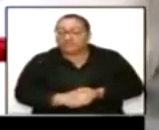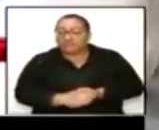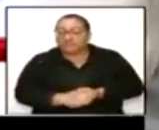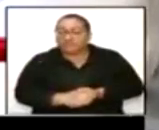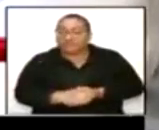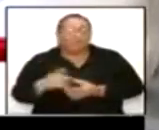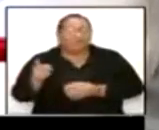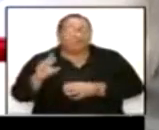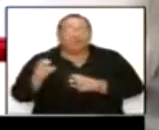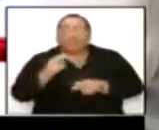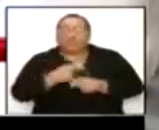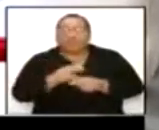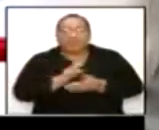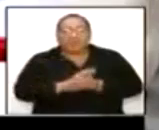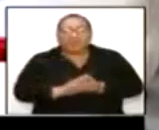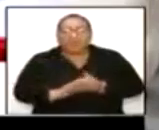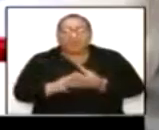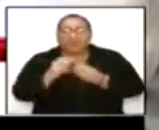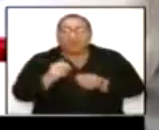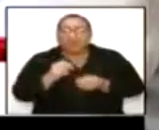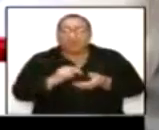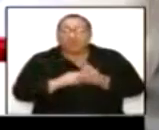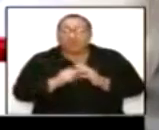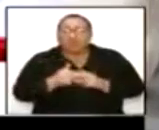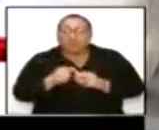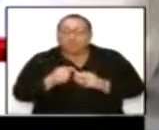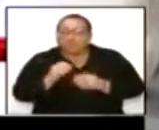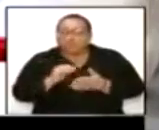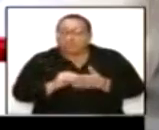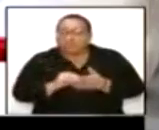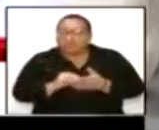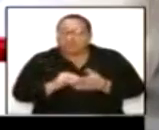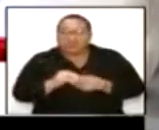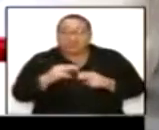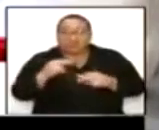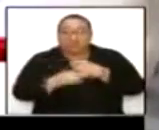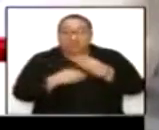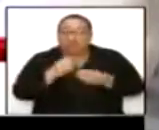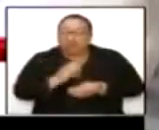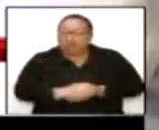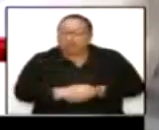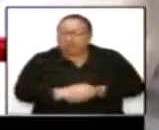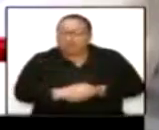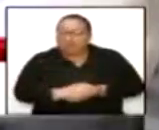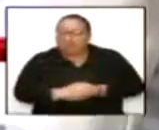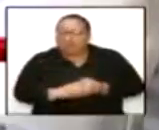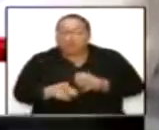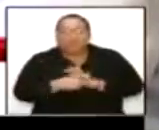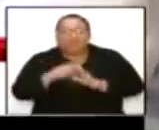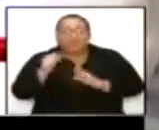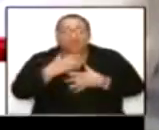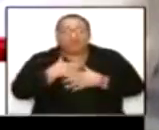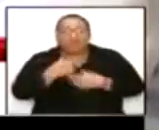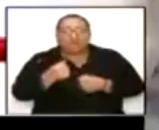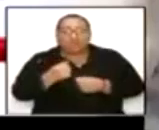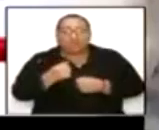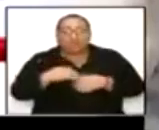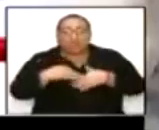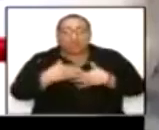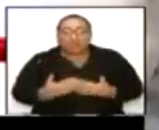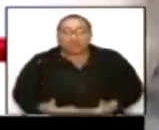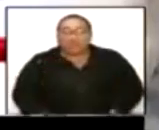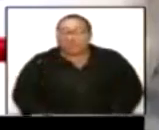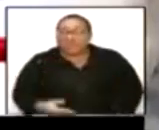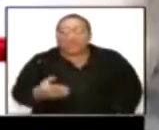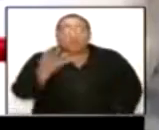aborto bajo ningún nombre, como con eufemismo llaman a nivel mundial, Derecho a la salud sexual y reproductiva.